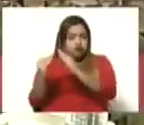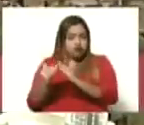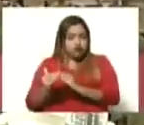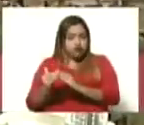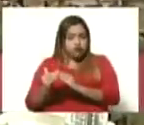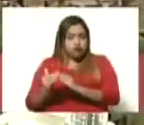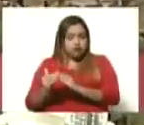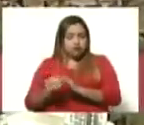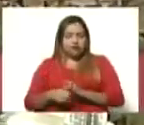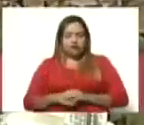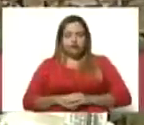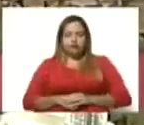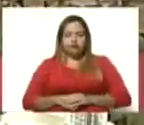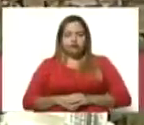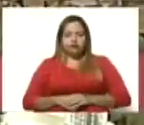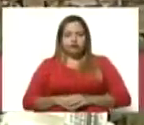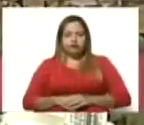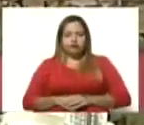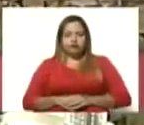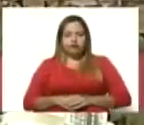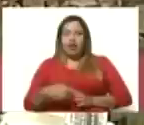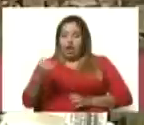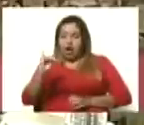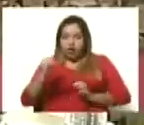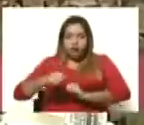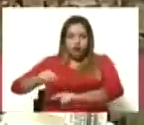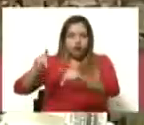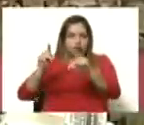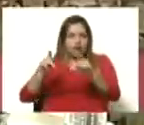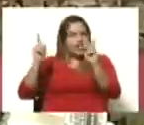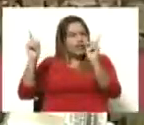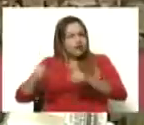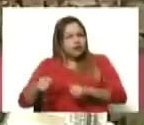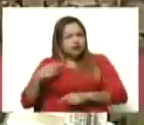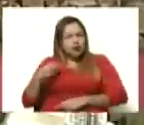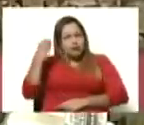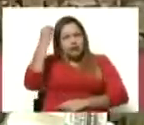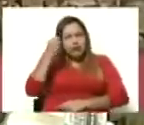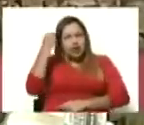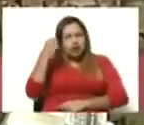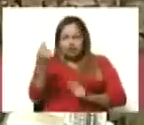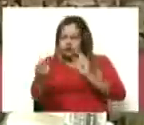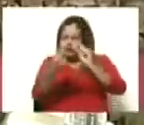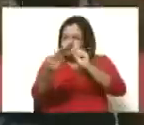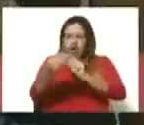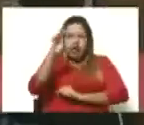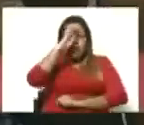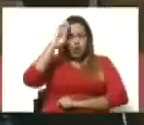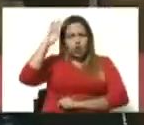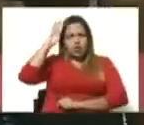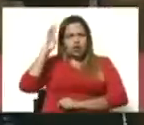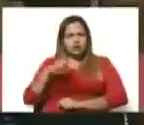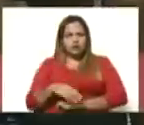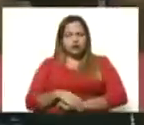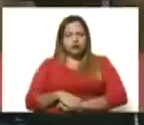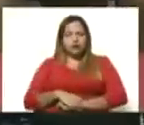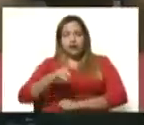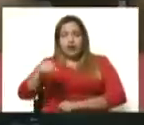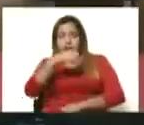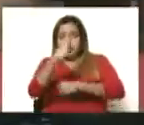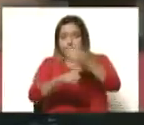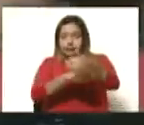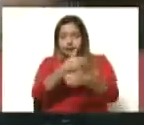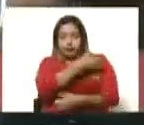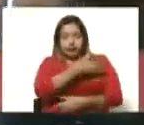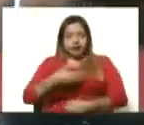Azúcar. Así que hay opciones. Y también yo he pensado, hablando con Diosdado, hablando con la